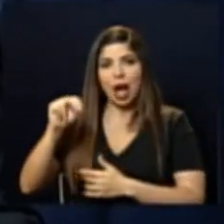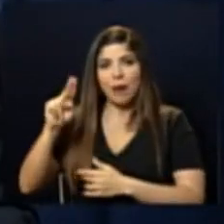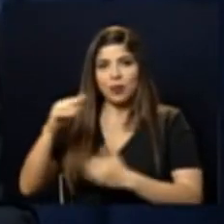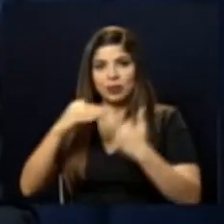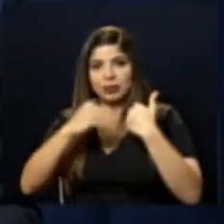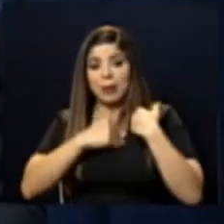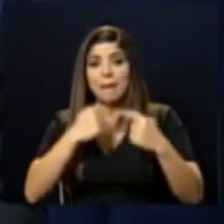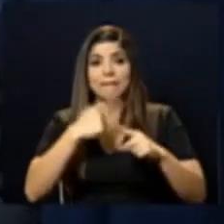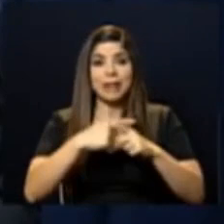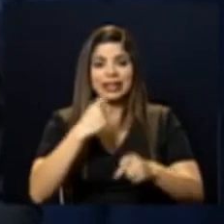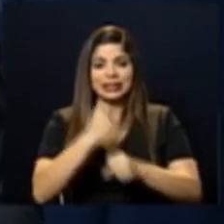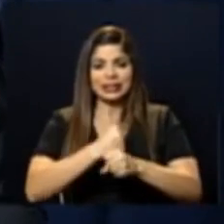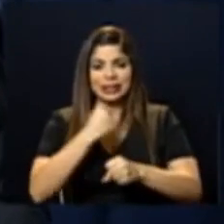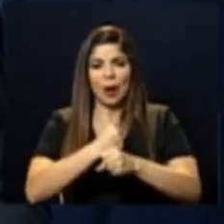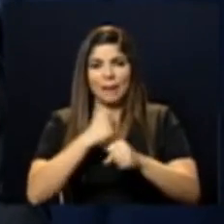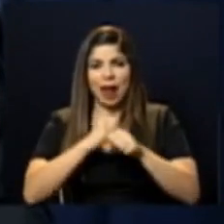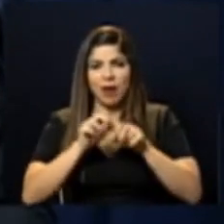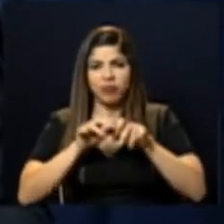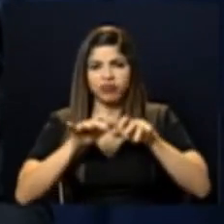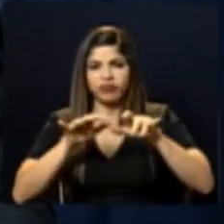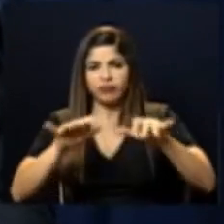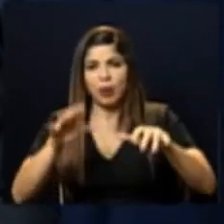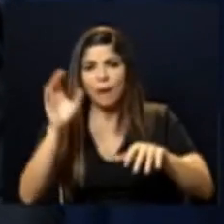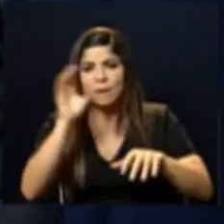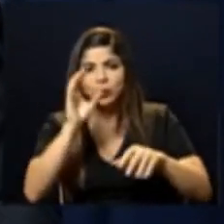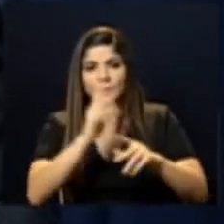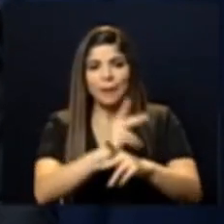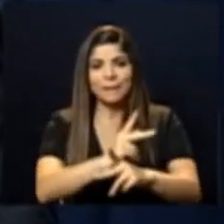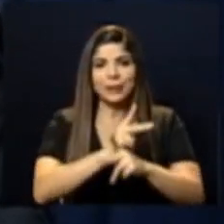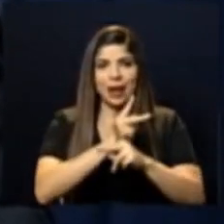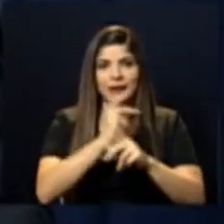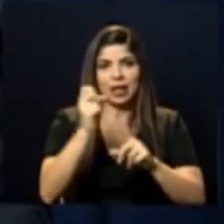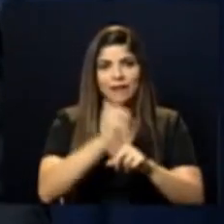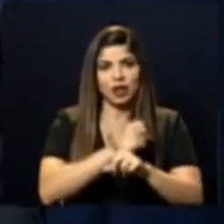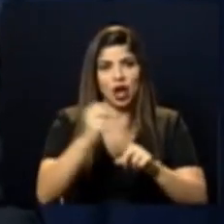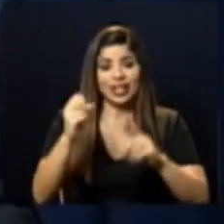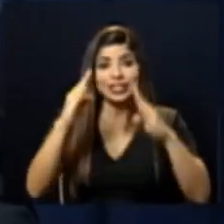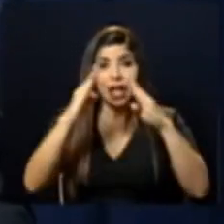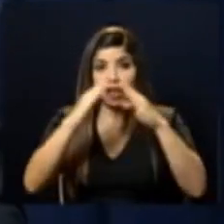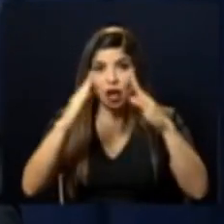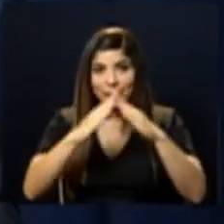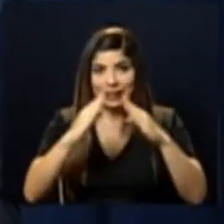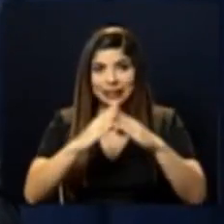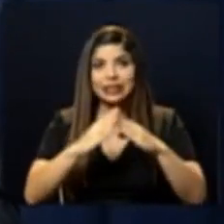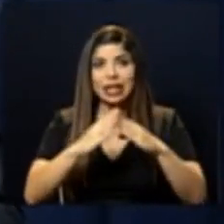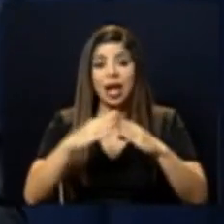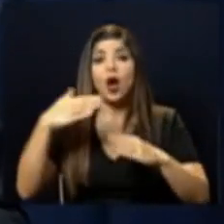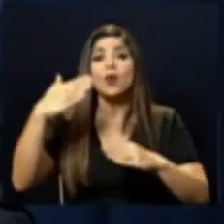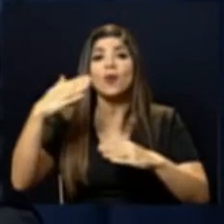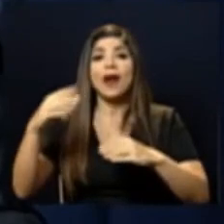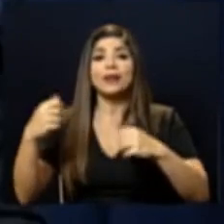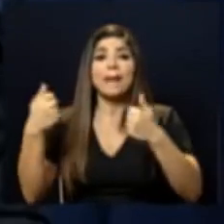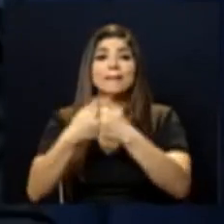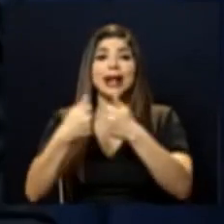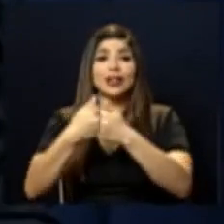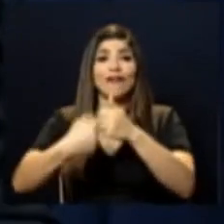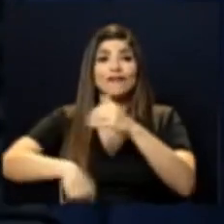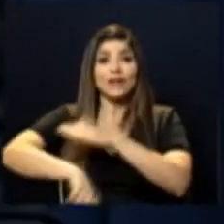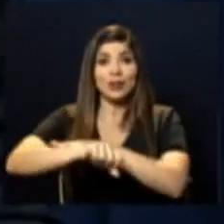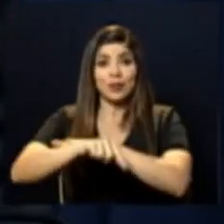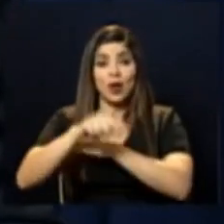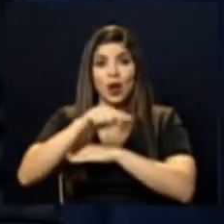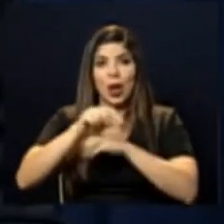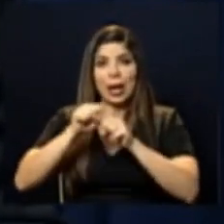los operativos específicos para la prevención de la violencia doméstica durante los partidos de fútbol.